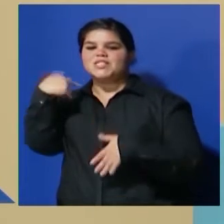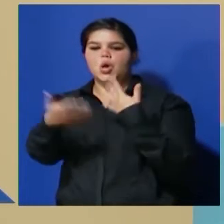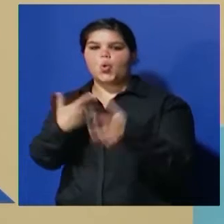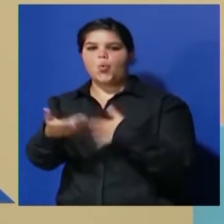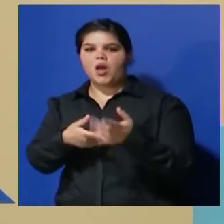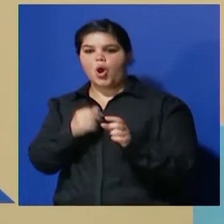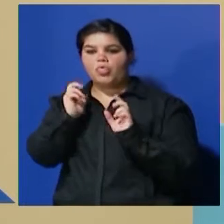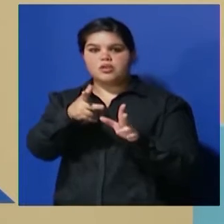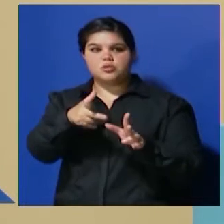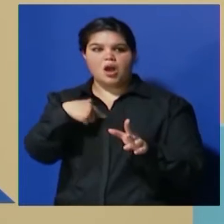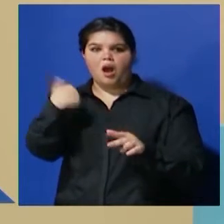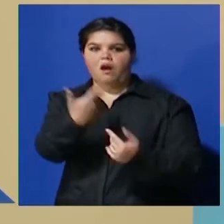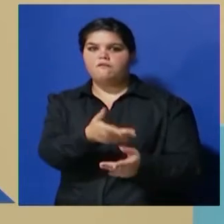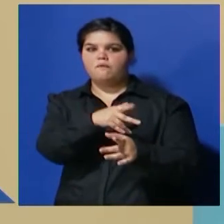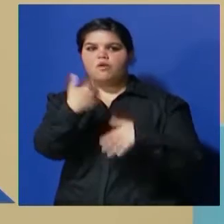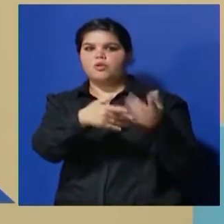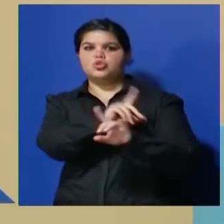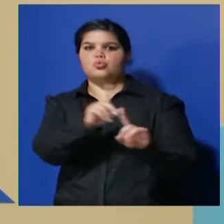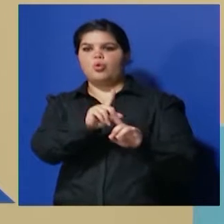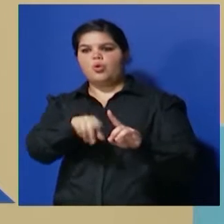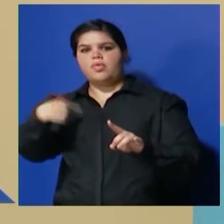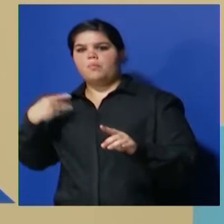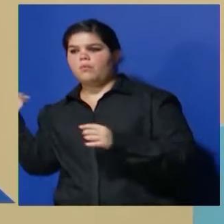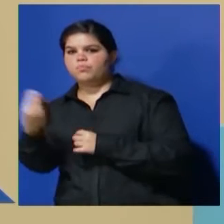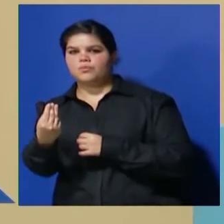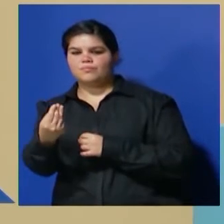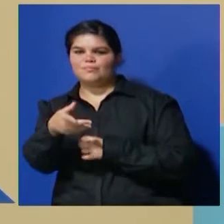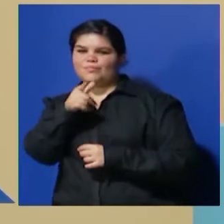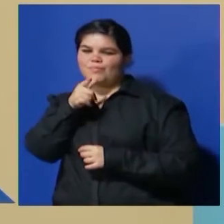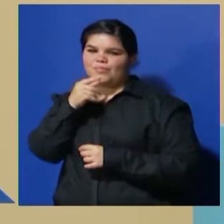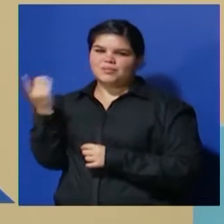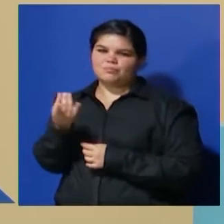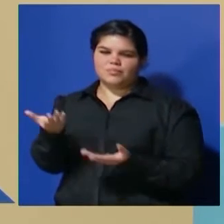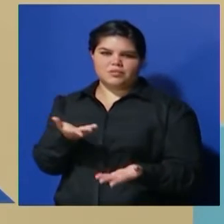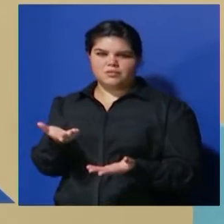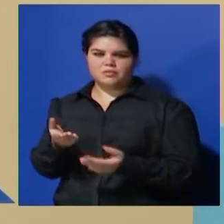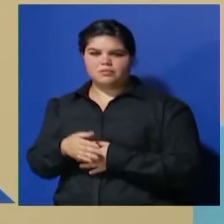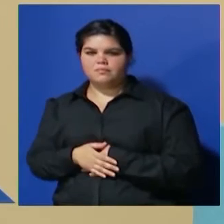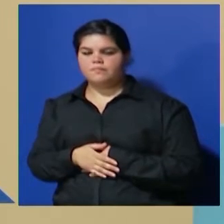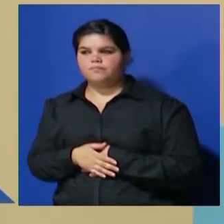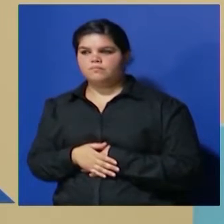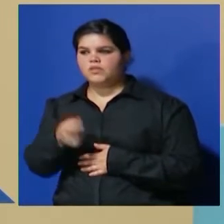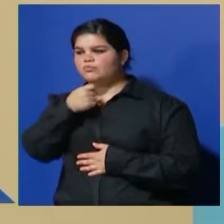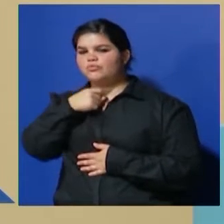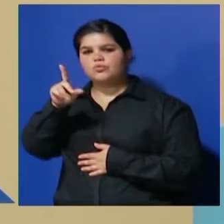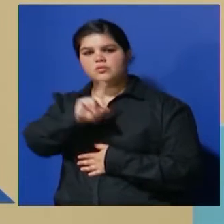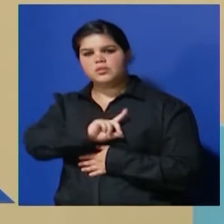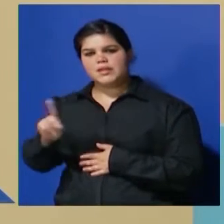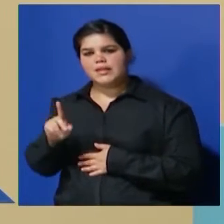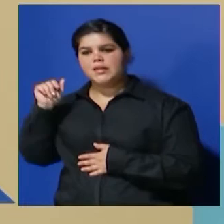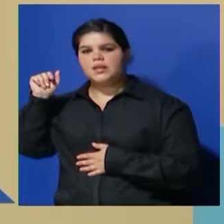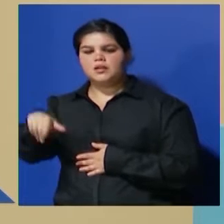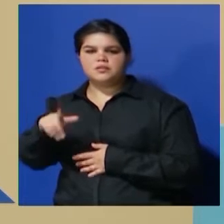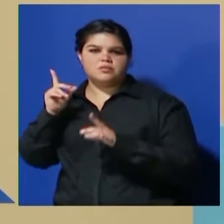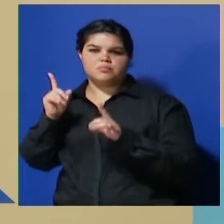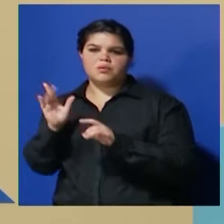saco más rédito político. Claro. Que no queremos que haya una trepada o que haya más